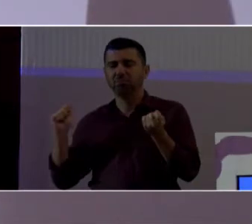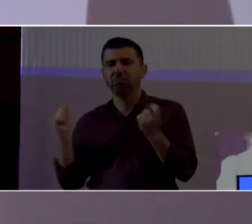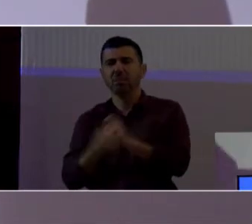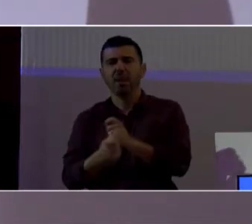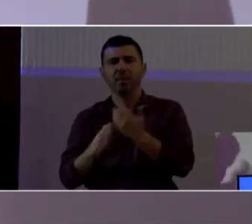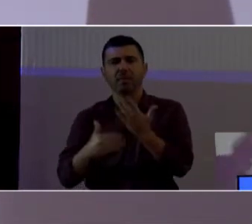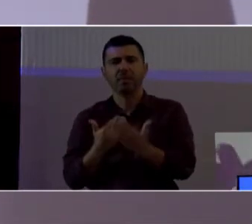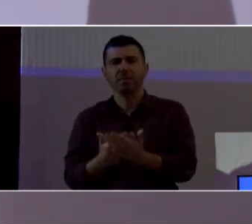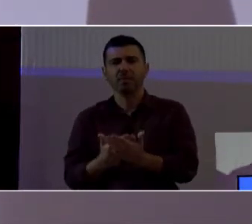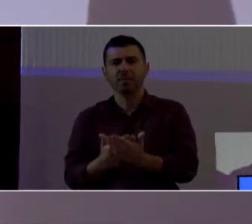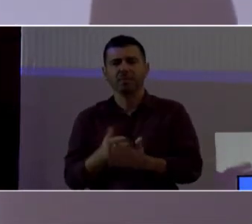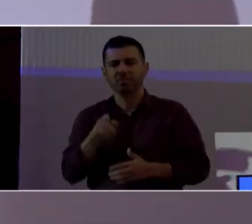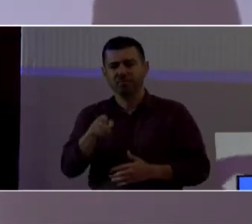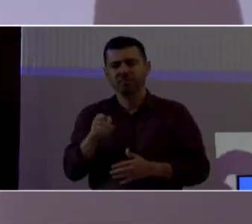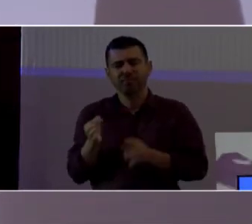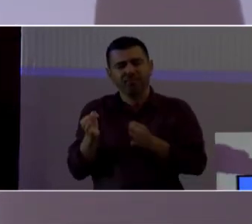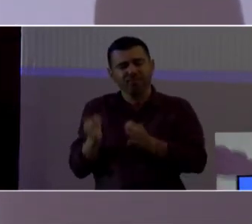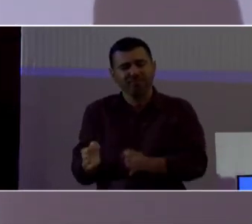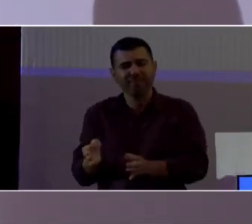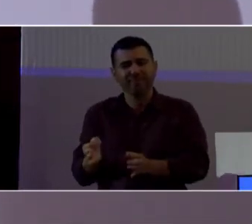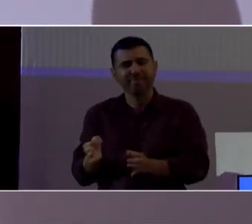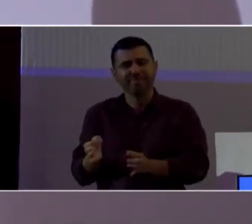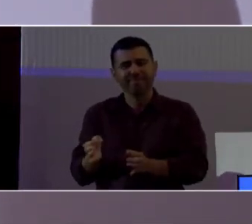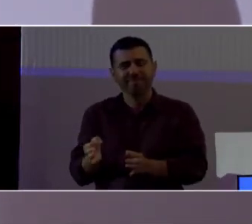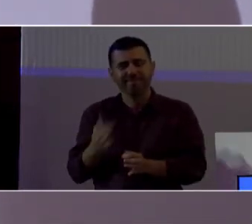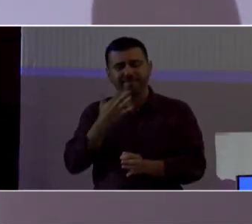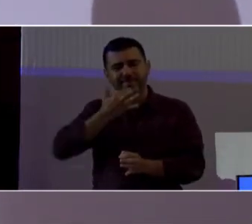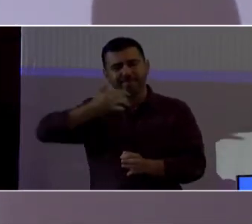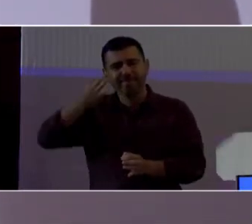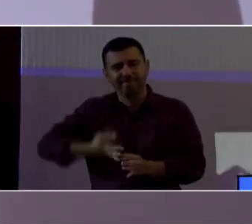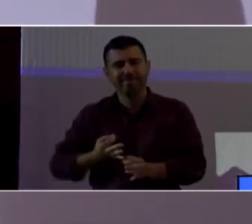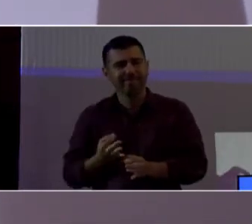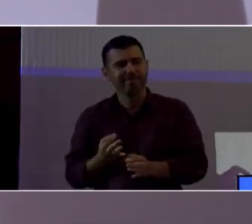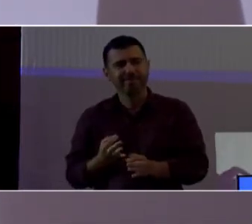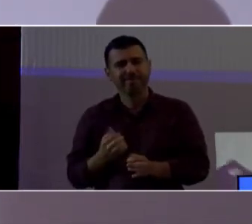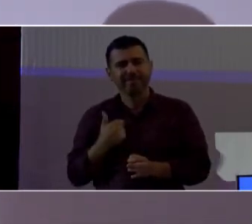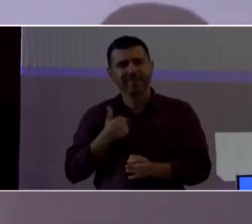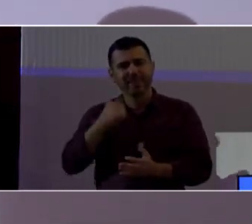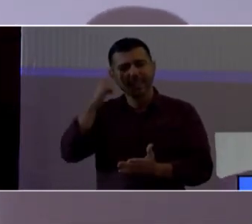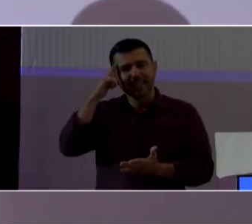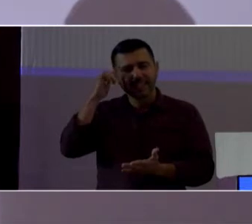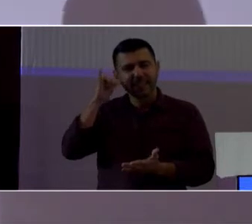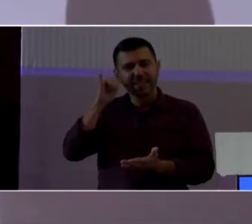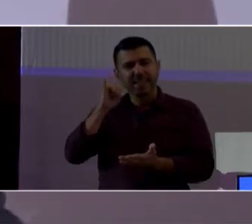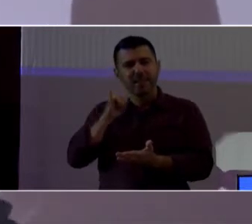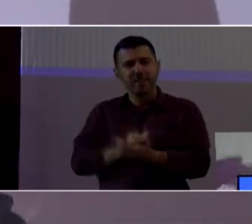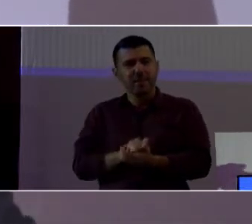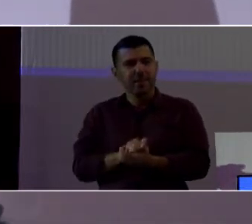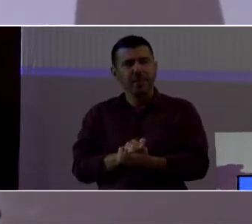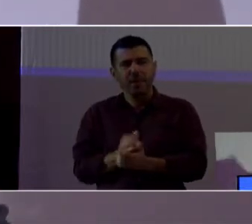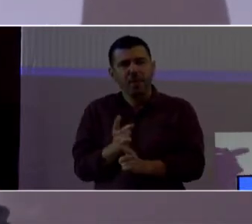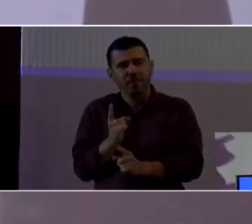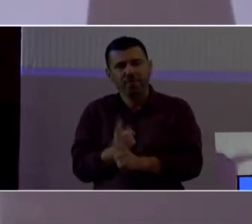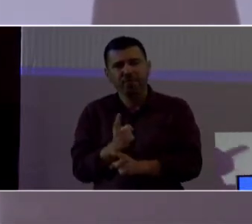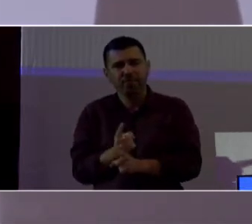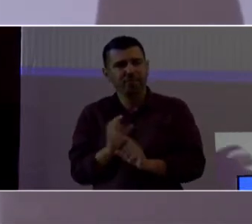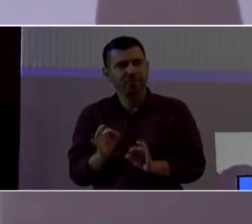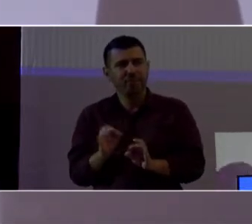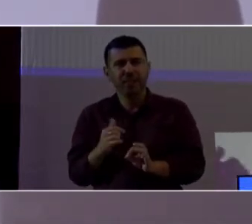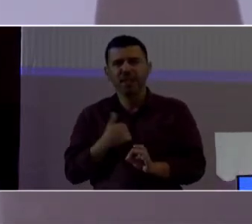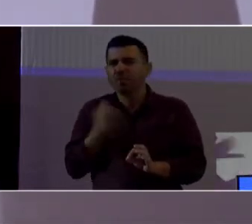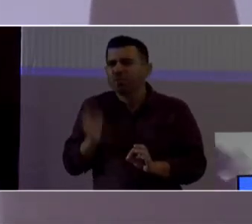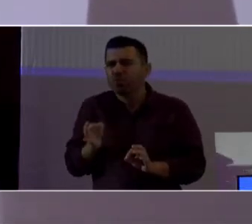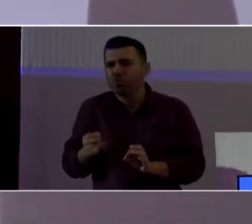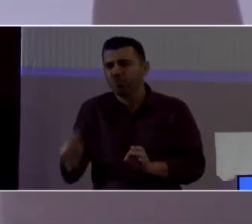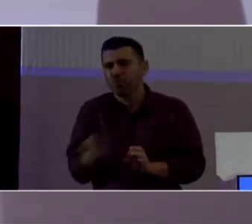realmente una realidad efectiva. Y yo creo que precisamente esto, siempre cargo mi librito de los